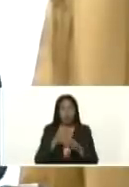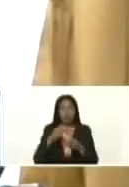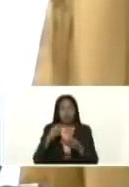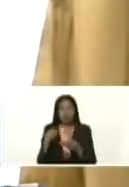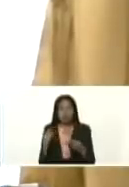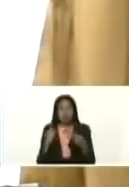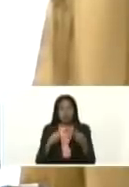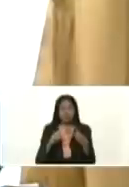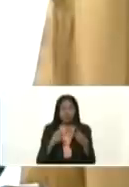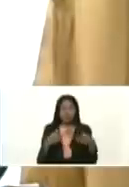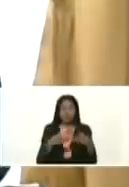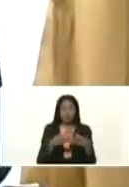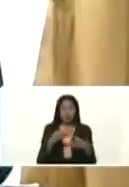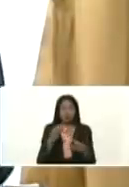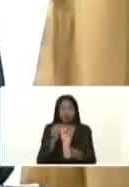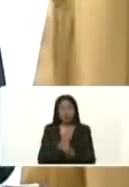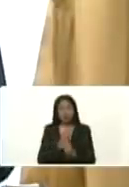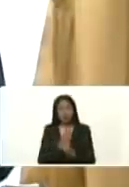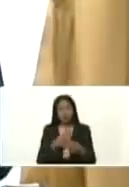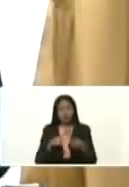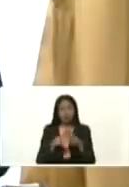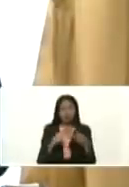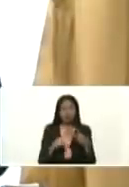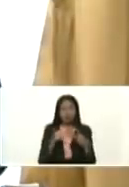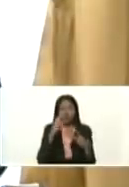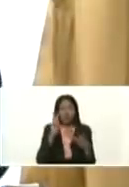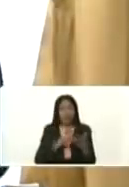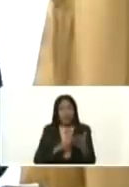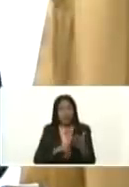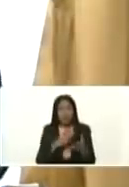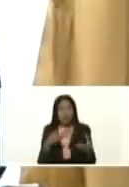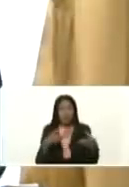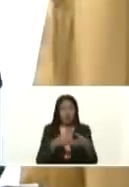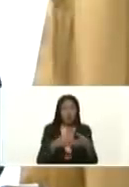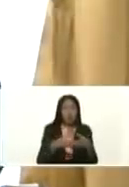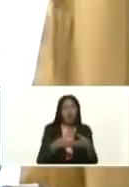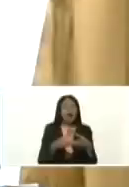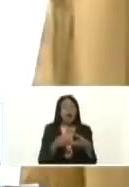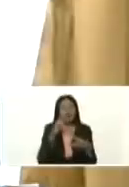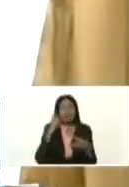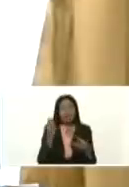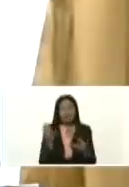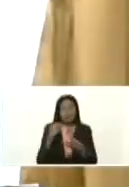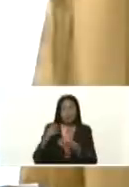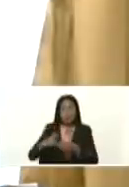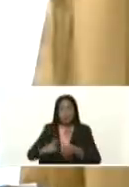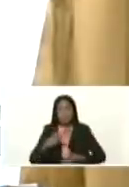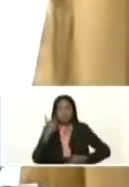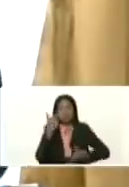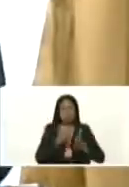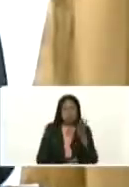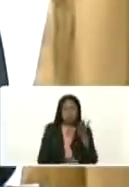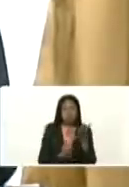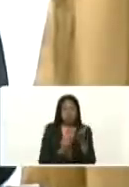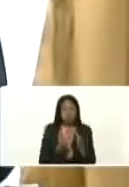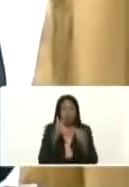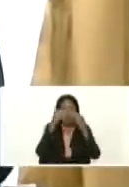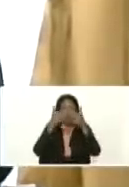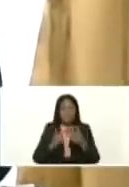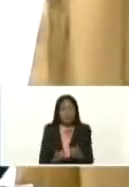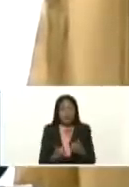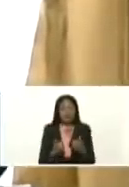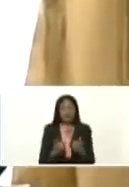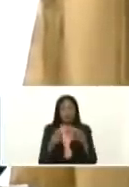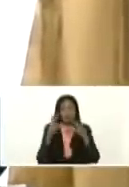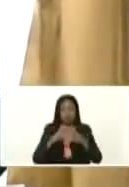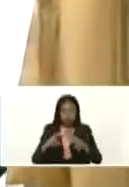la segunda mes en una mesa de la comisión para la verdad donde remitimos ya los casos la lista de privado de libertad para que sea